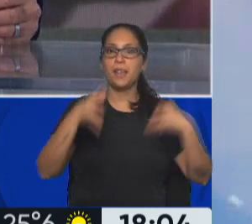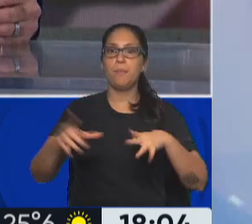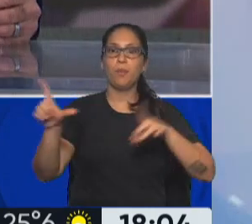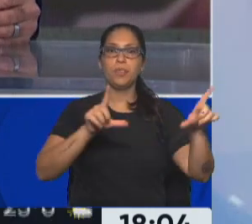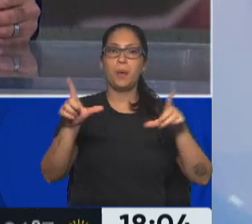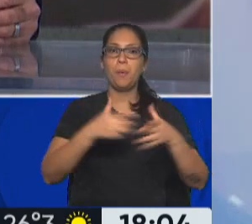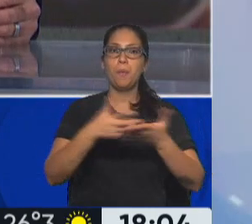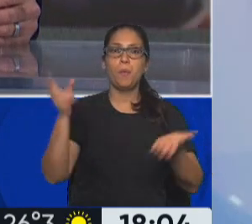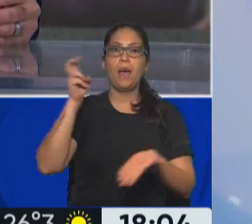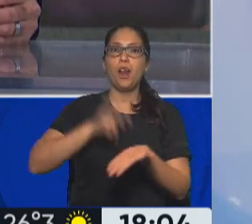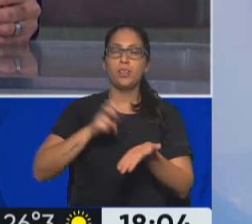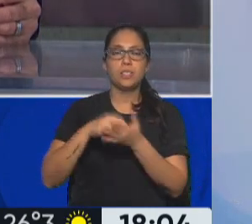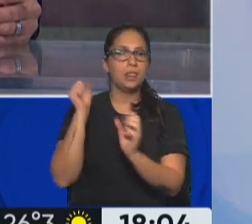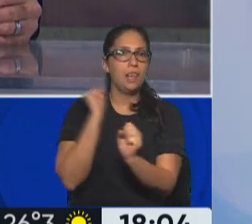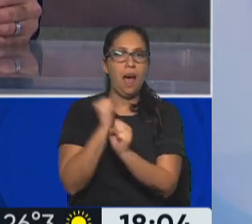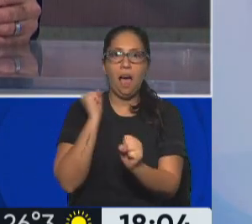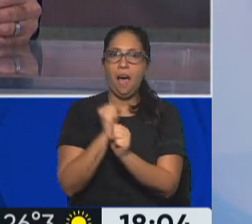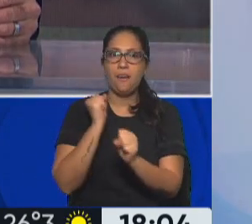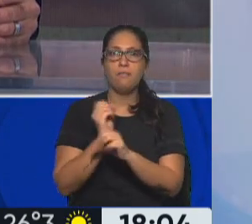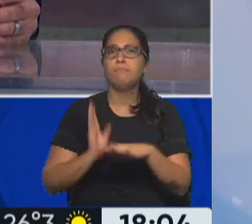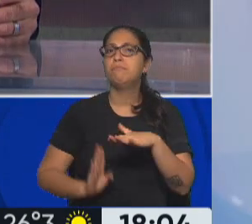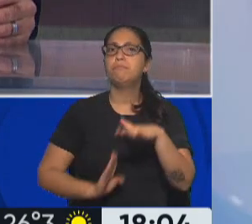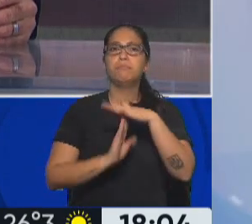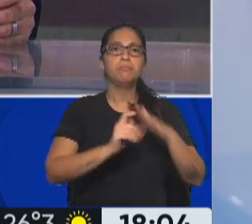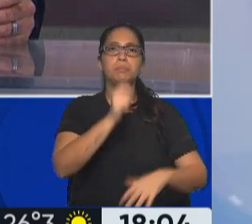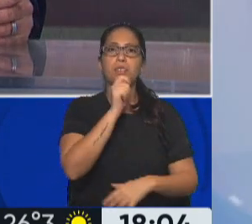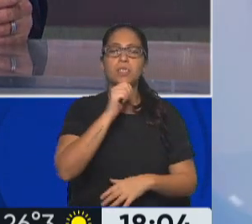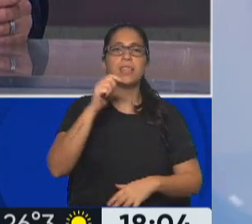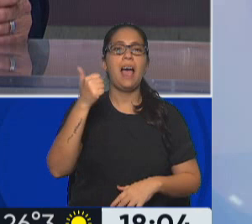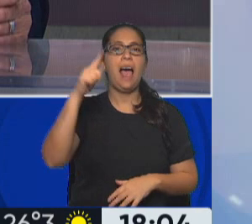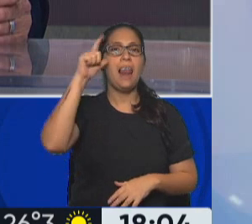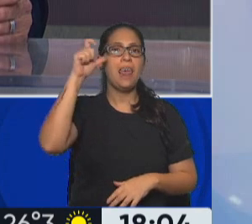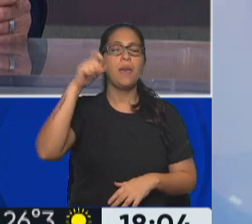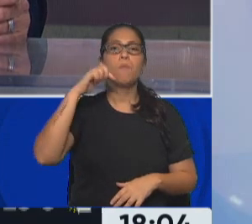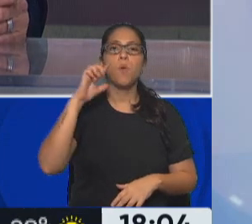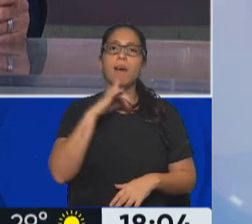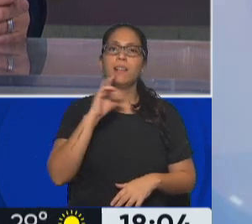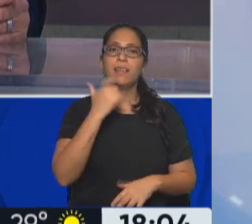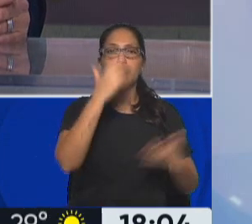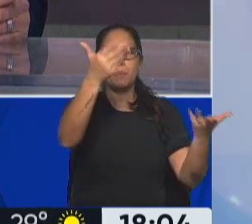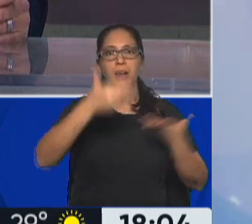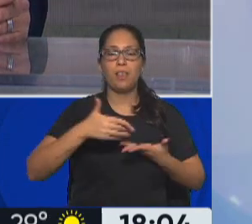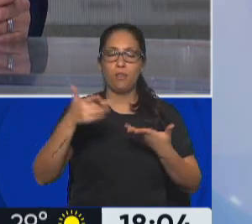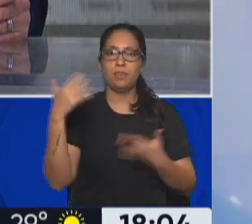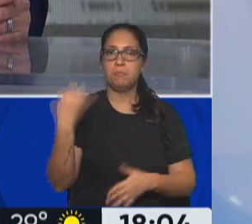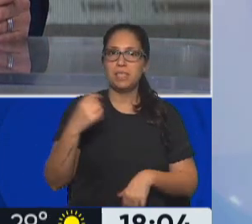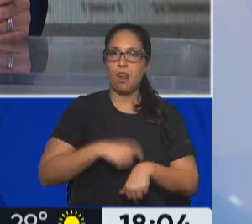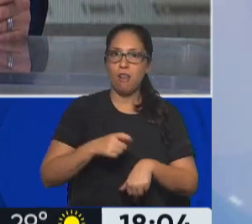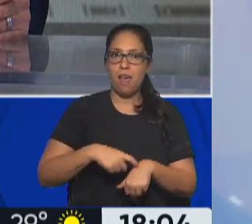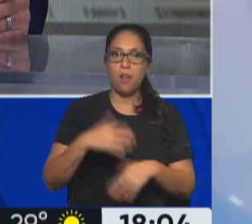la televisión pública trabajando, encabezado este equipo por Alejandro Puertas. Alejandro, bienvenido a esta edición especial. ¿Cómo estamos?